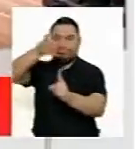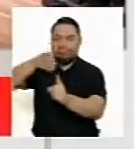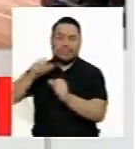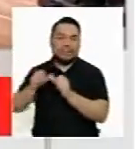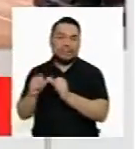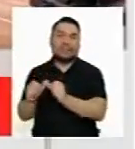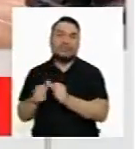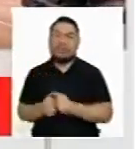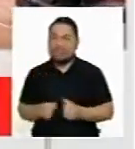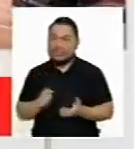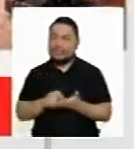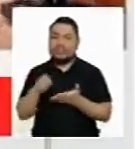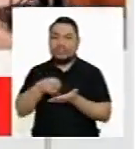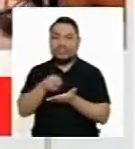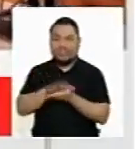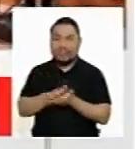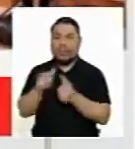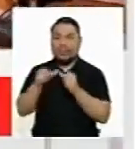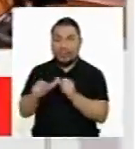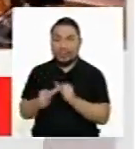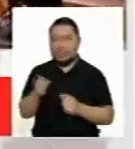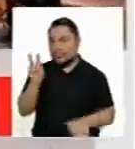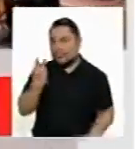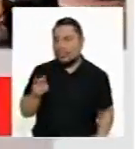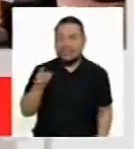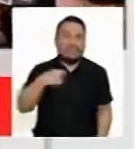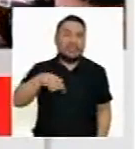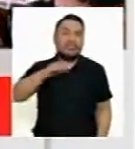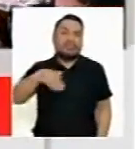constantemente, y estas personas son las personas que nosotros